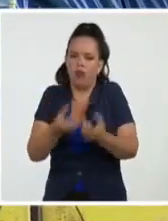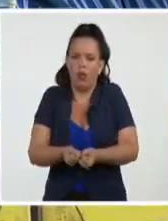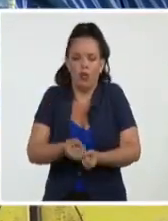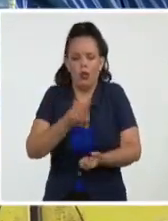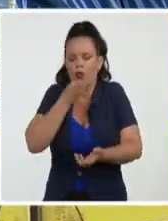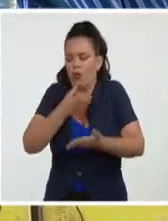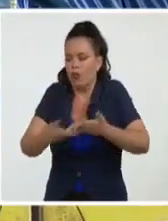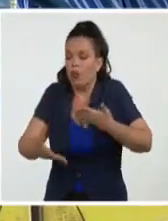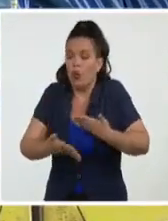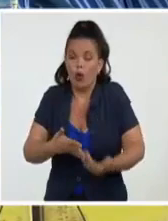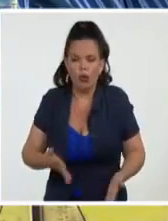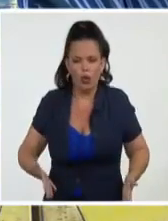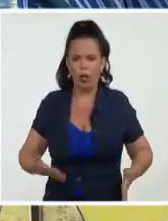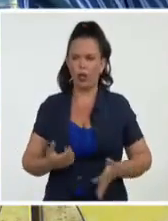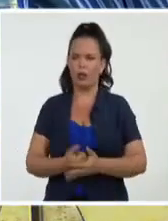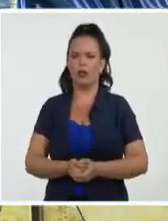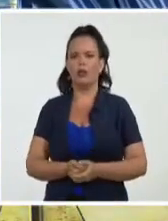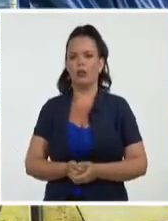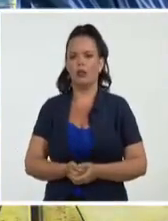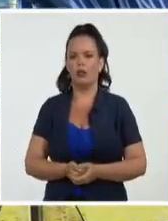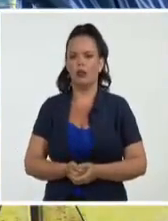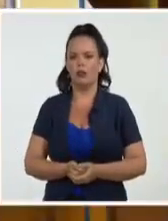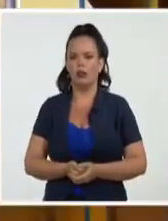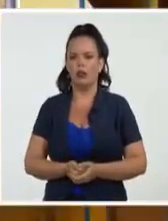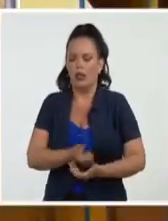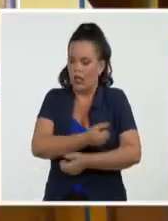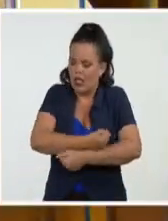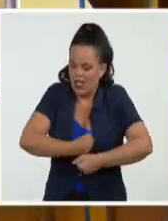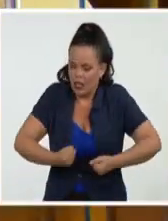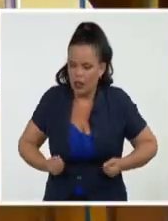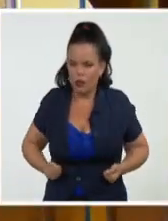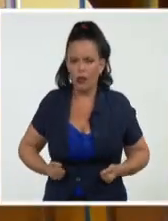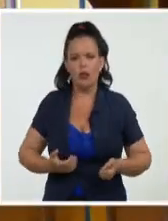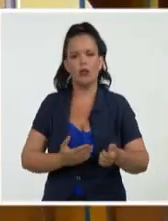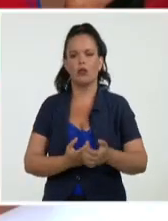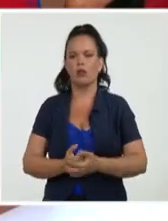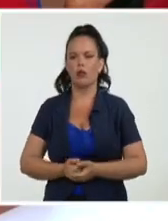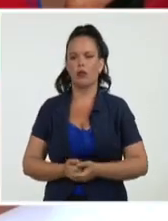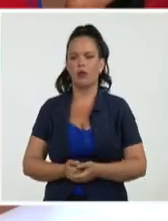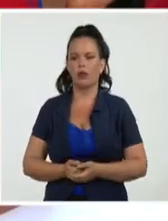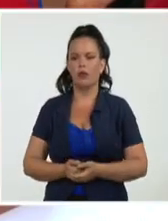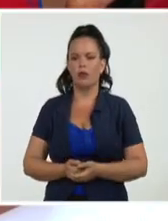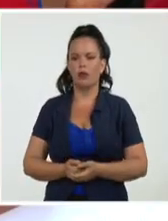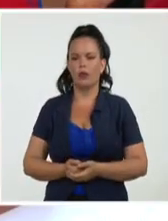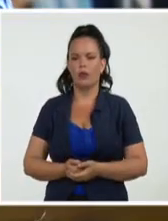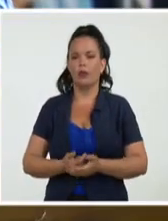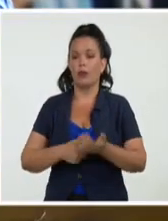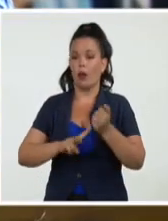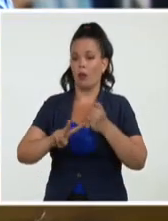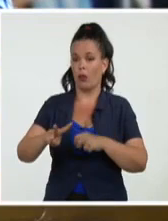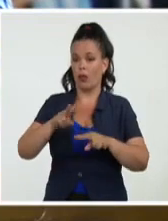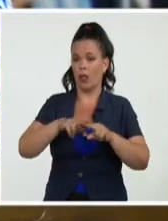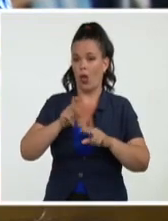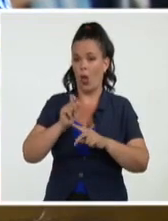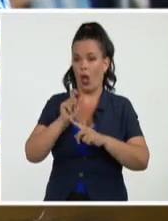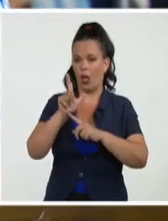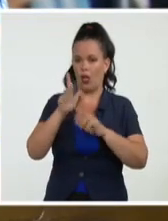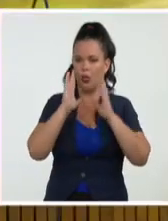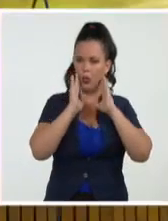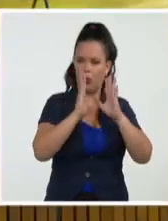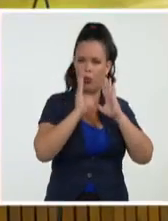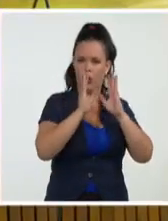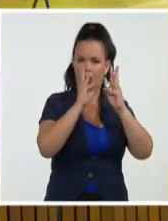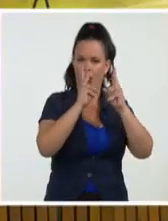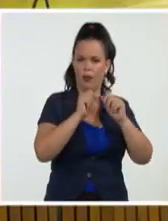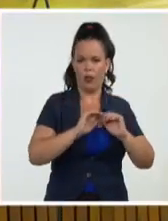climático, contra raíles de punta, hay que crecer. En Holguín no se detuvieron en las cifras, esa no fue la intención, sino